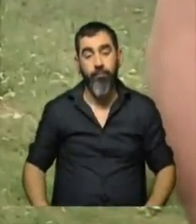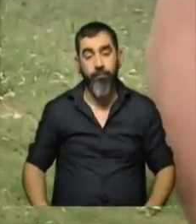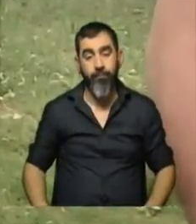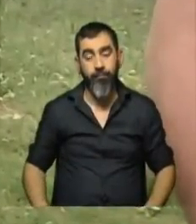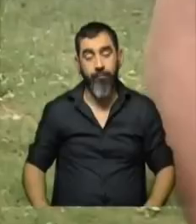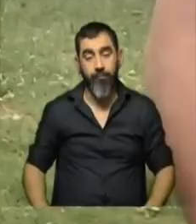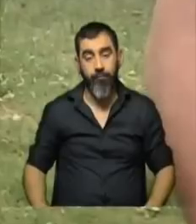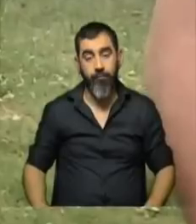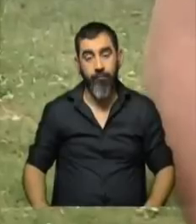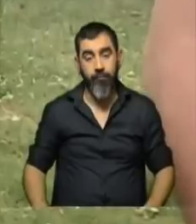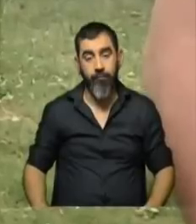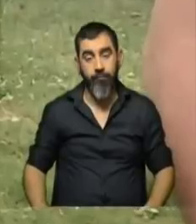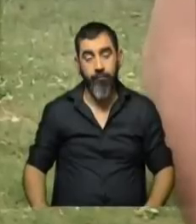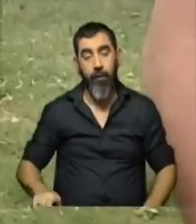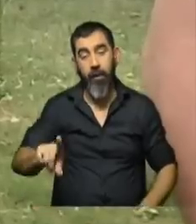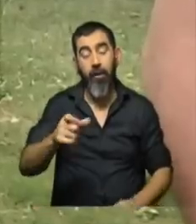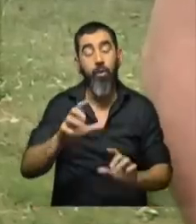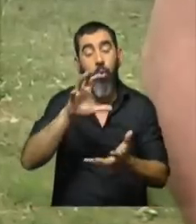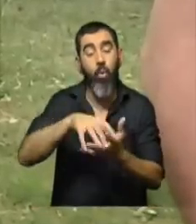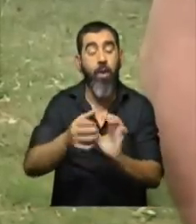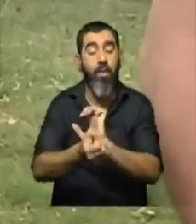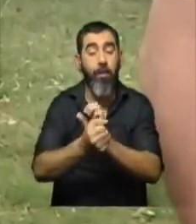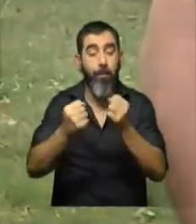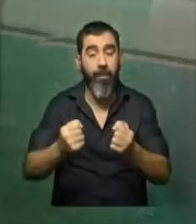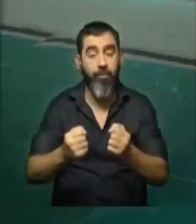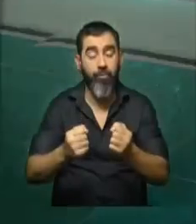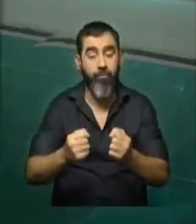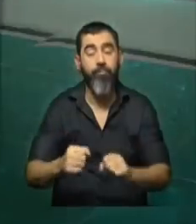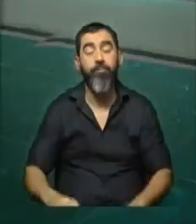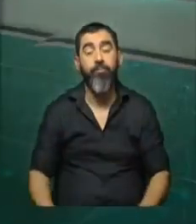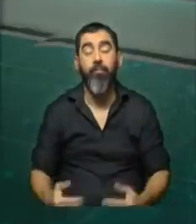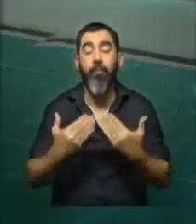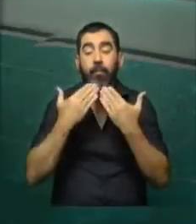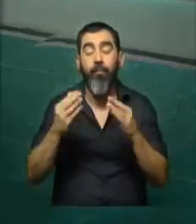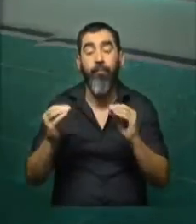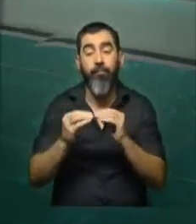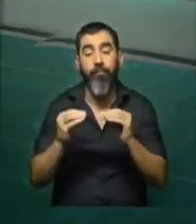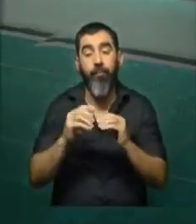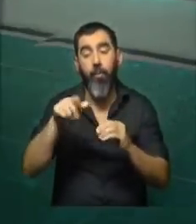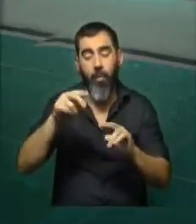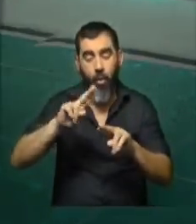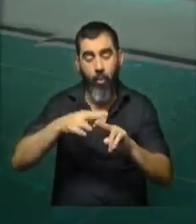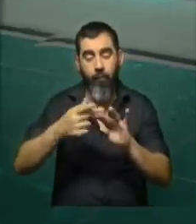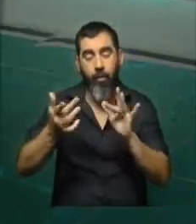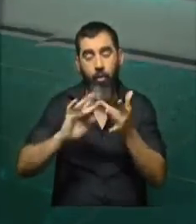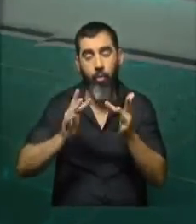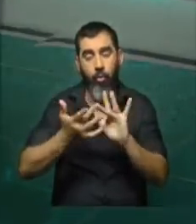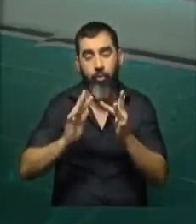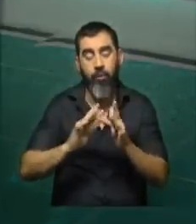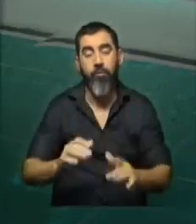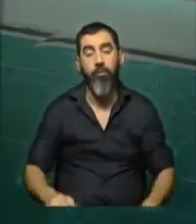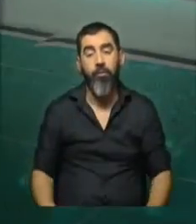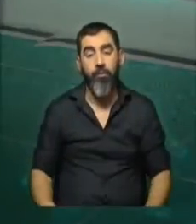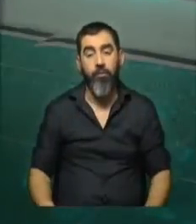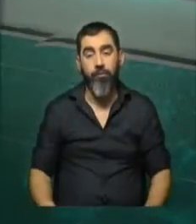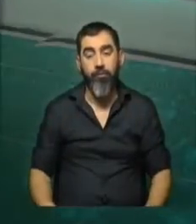de memoria, ex centro clandestino Los Vagones. Perfecto, Luca, gracias por tu trabajo allí. En un rato entonces vamos a hacer contacto nuevamente con el